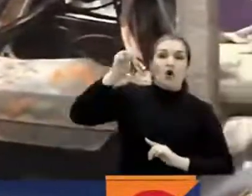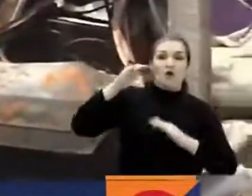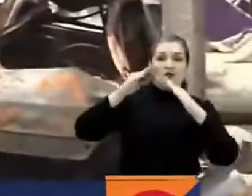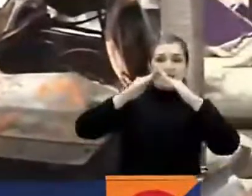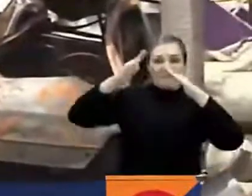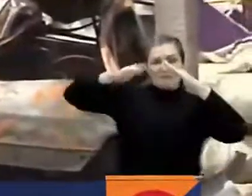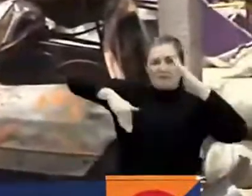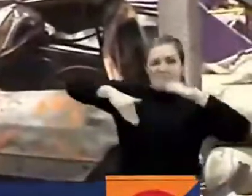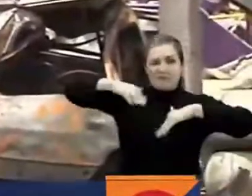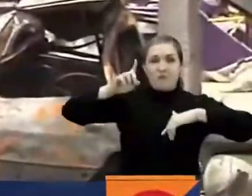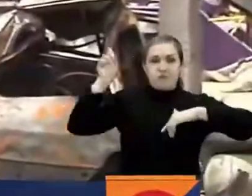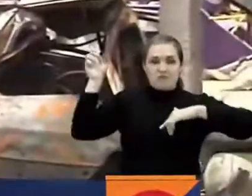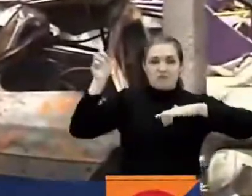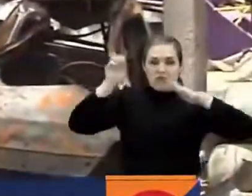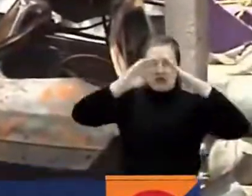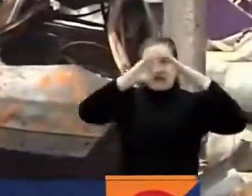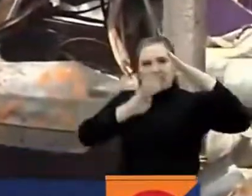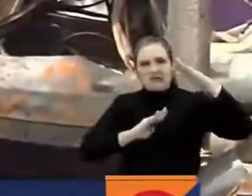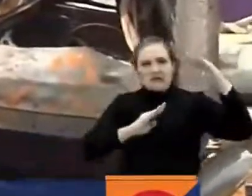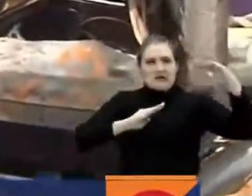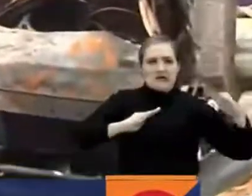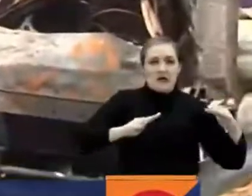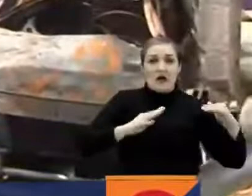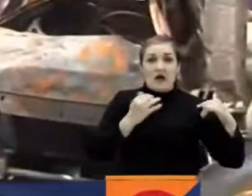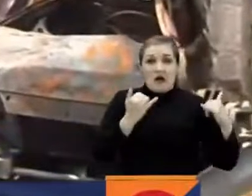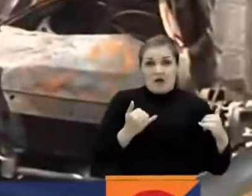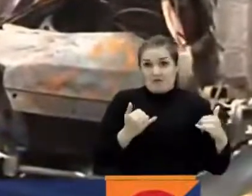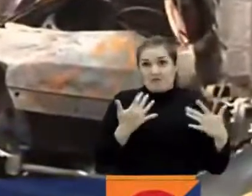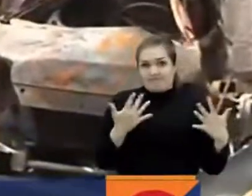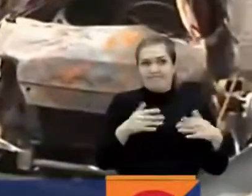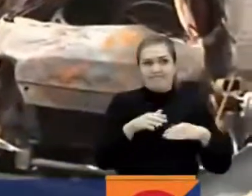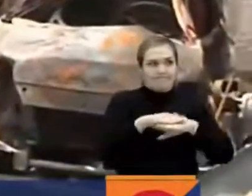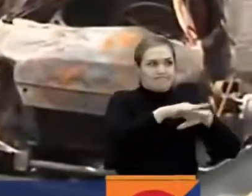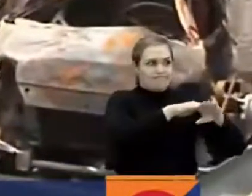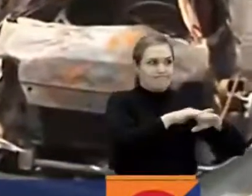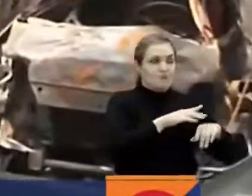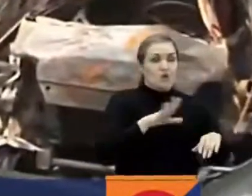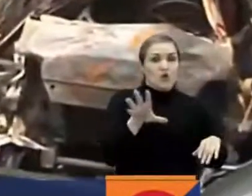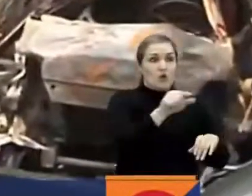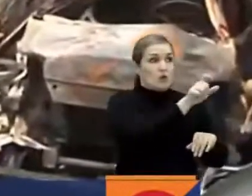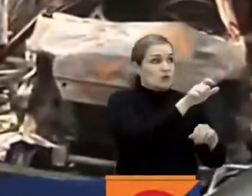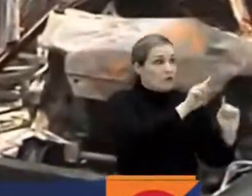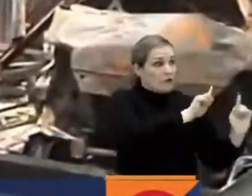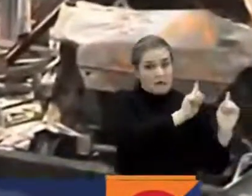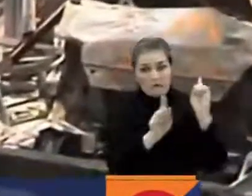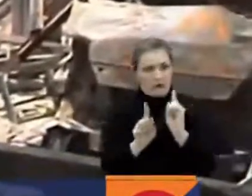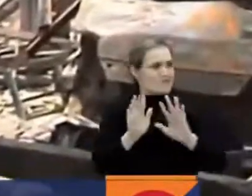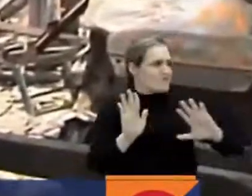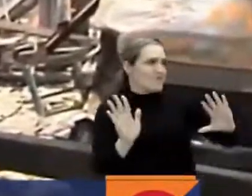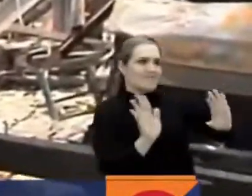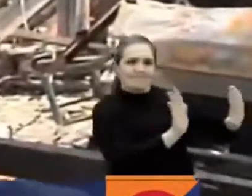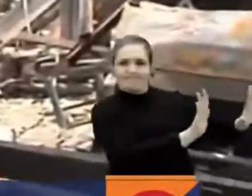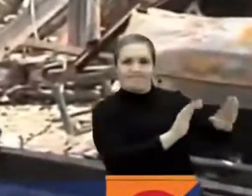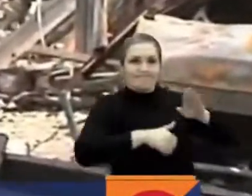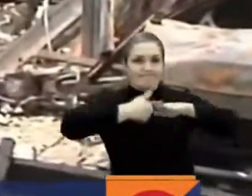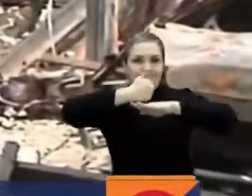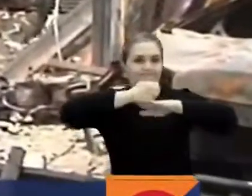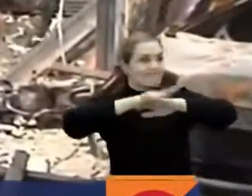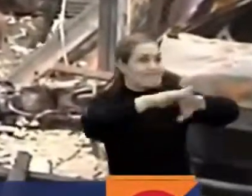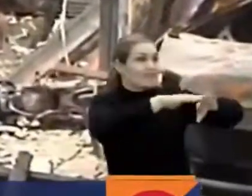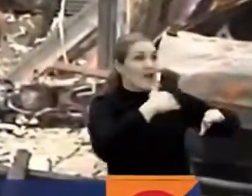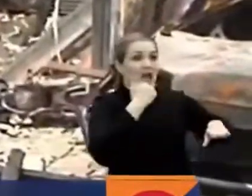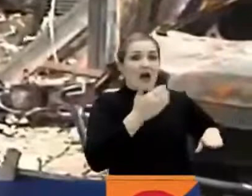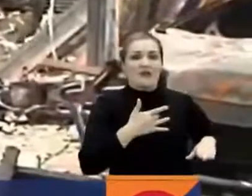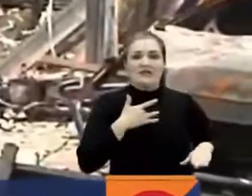ante esta onda expansiva y las autoridades todavía tienen restringida acercar a las personas en este lugar porque aún se puede